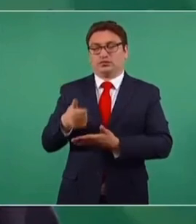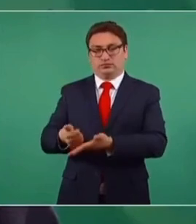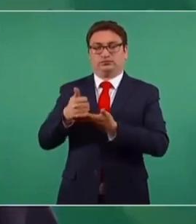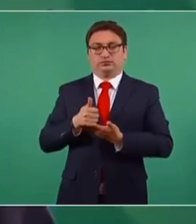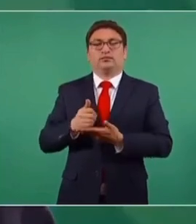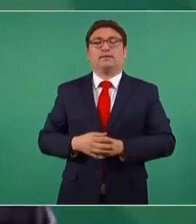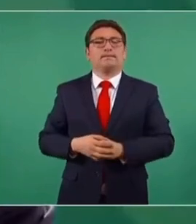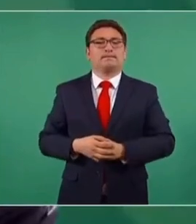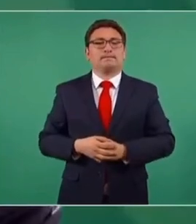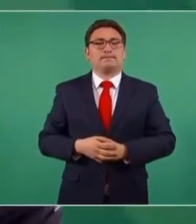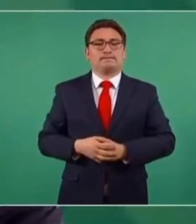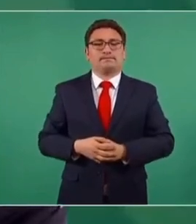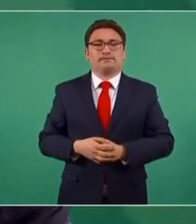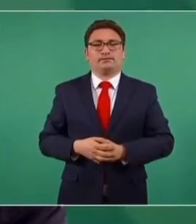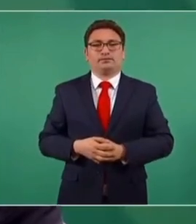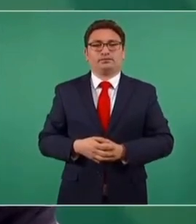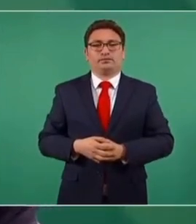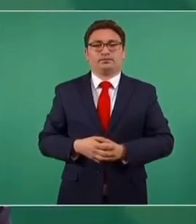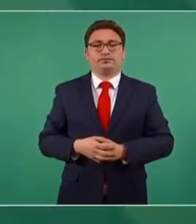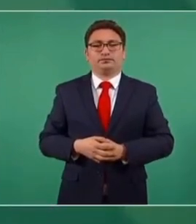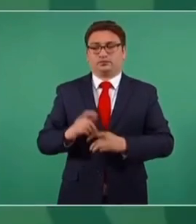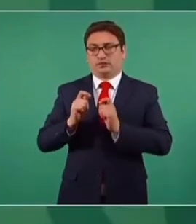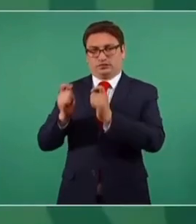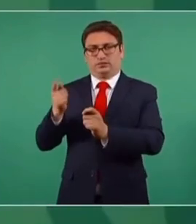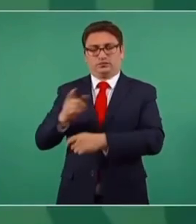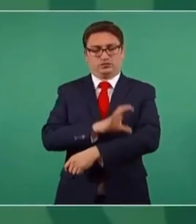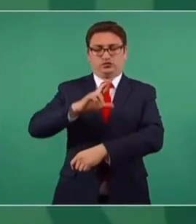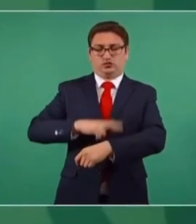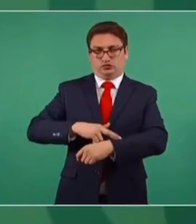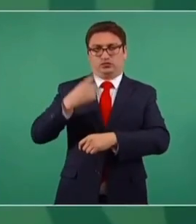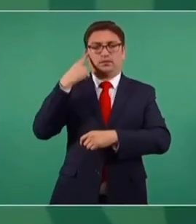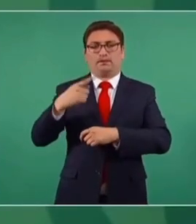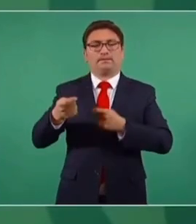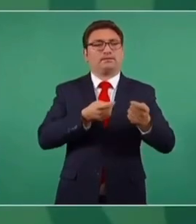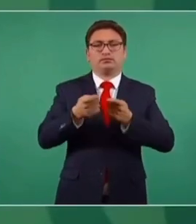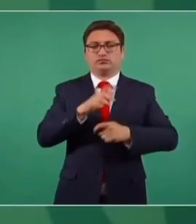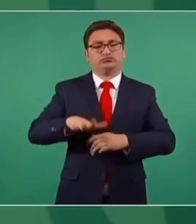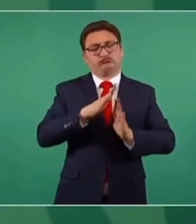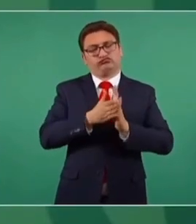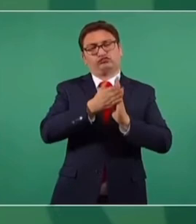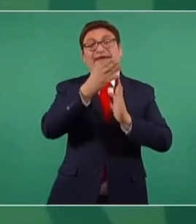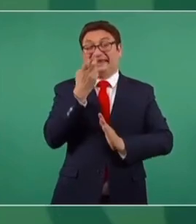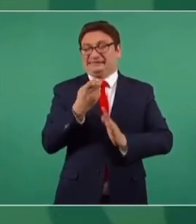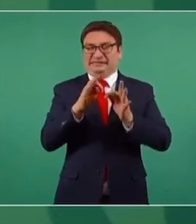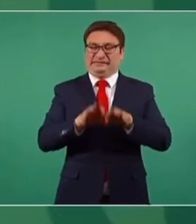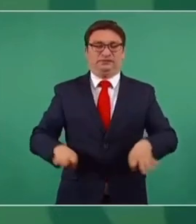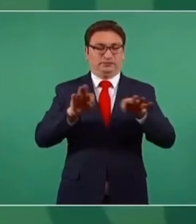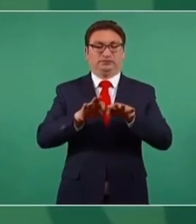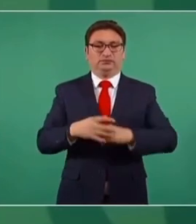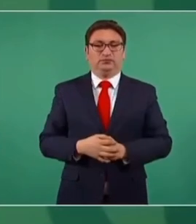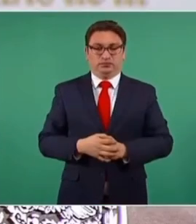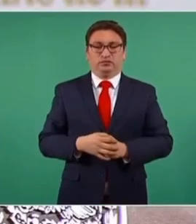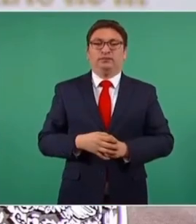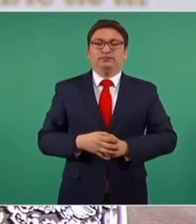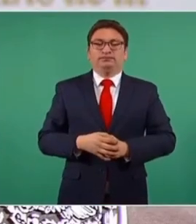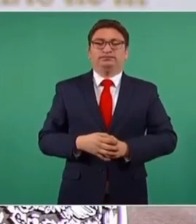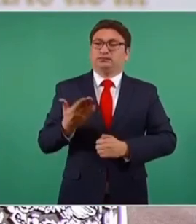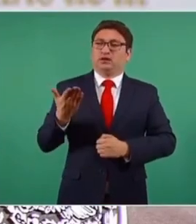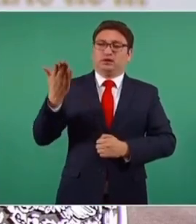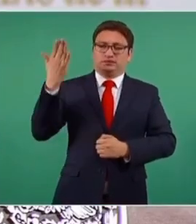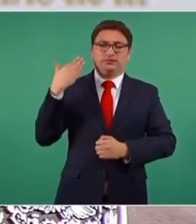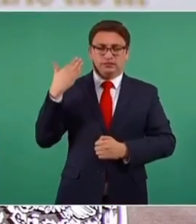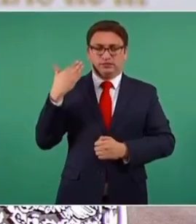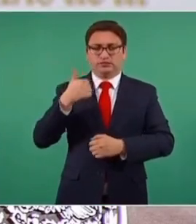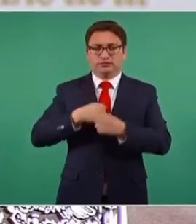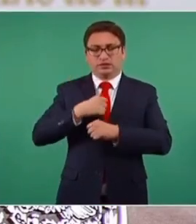ayudara coordinando esta obra, que es prioritaria. Es una obra que se había iniciado en el